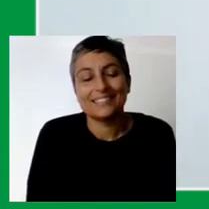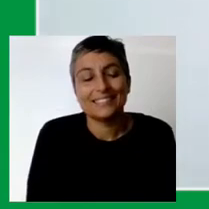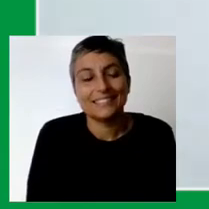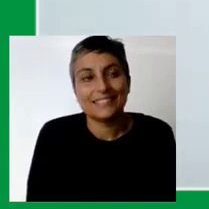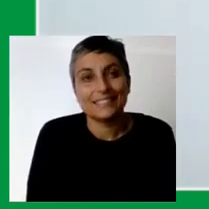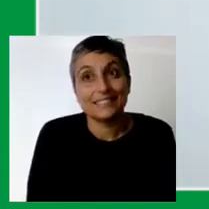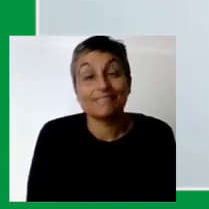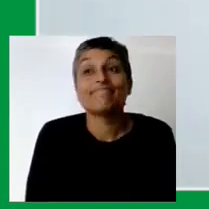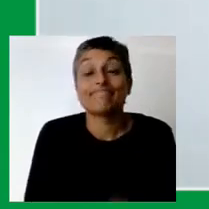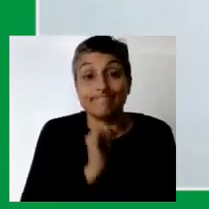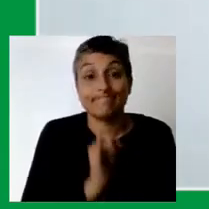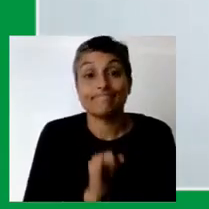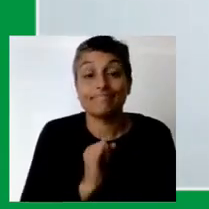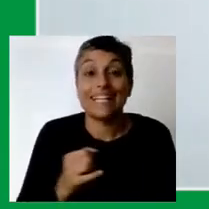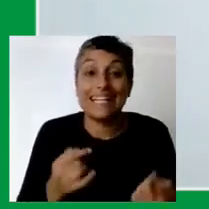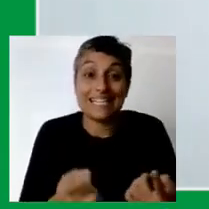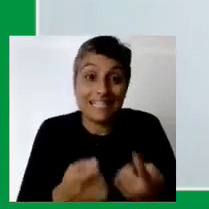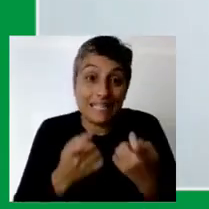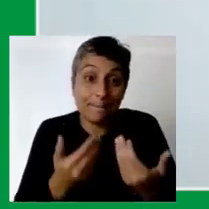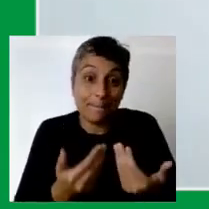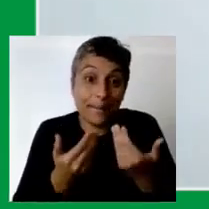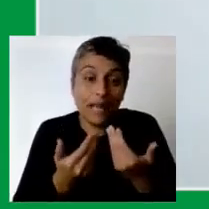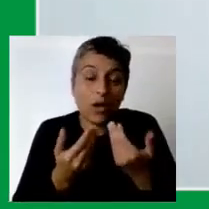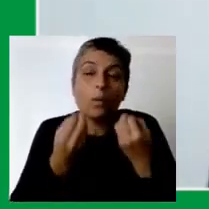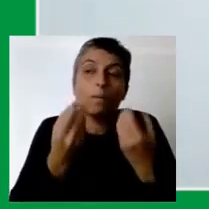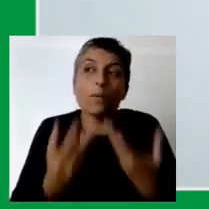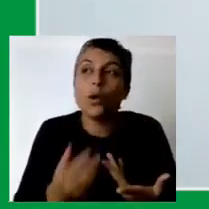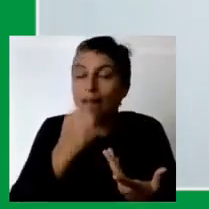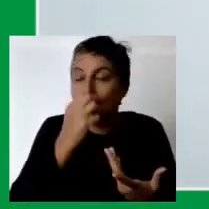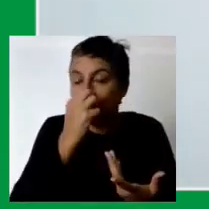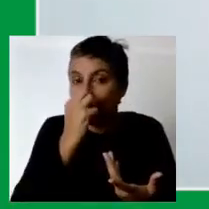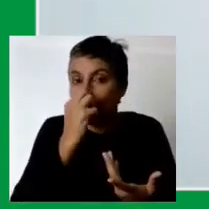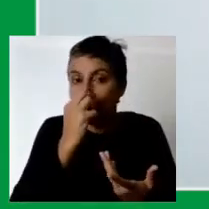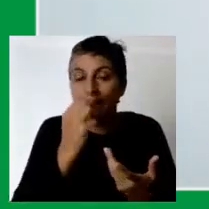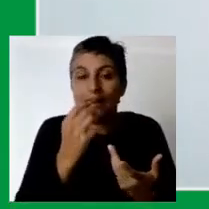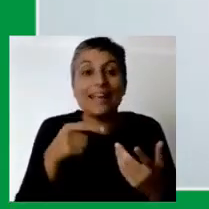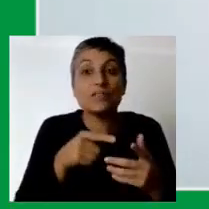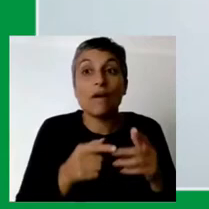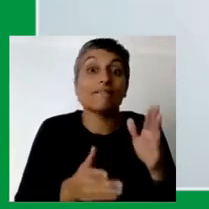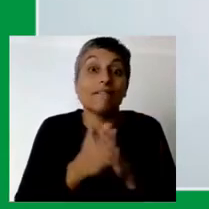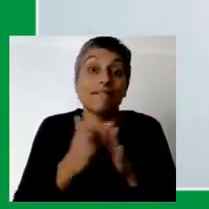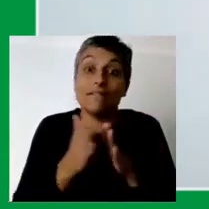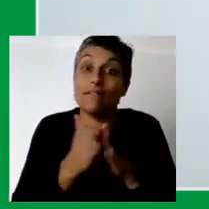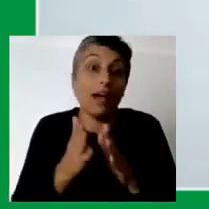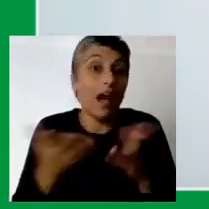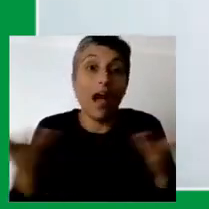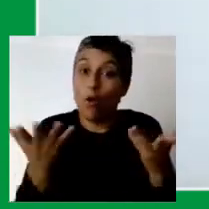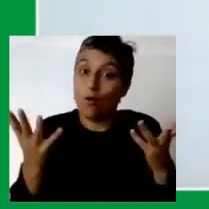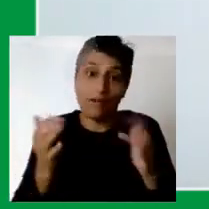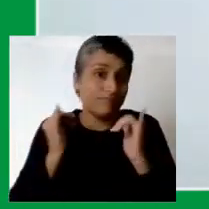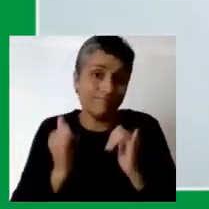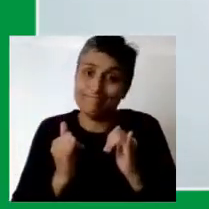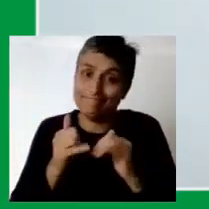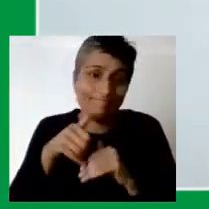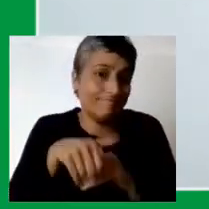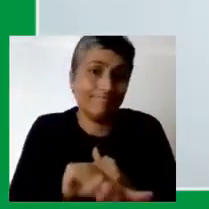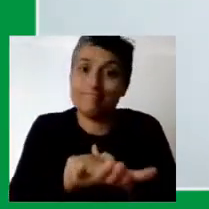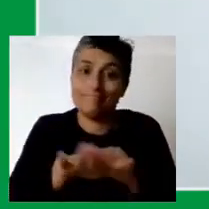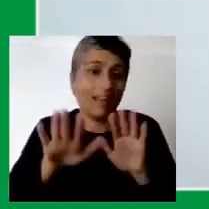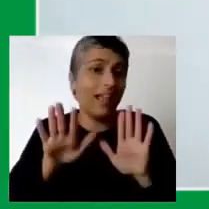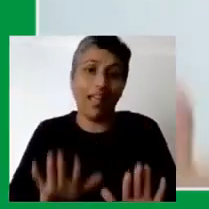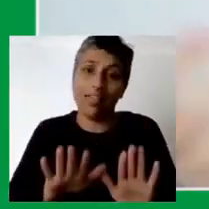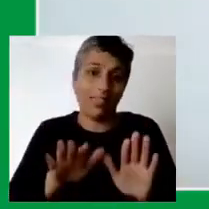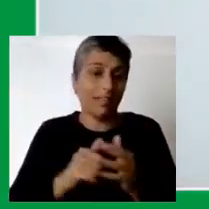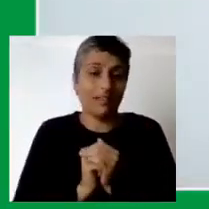Es muy necesaria justamente en este momento, por esto que decía, es una tendencia que vino para quedarse, eso lo sabemos